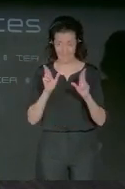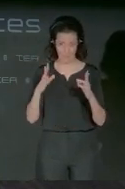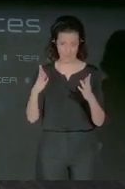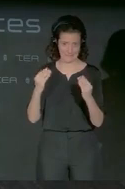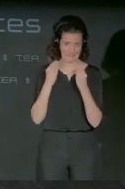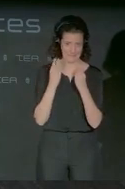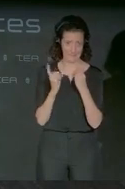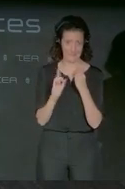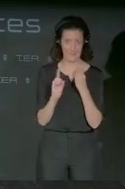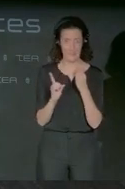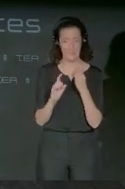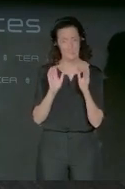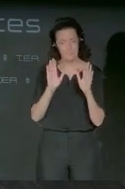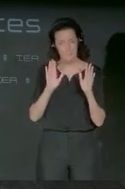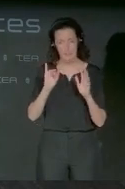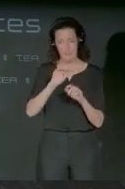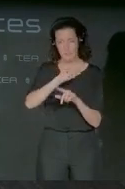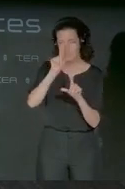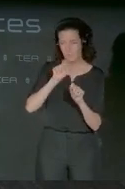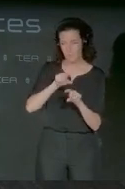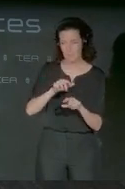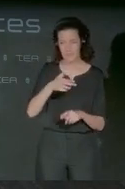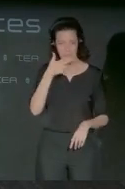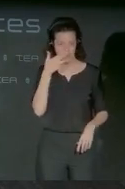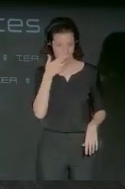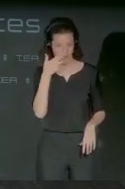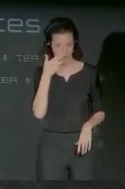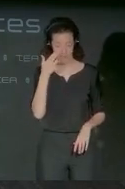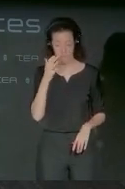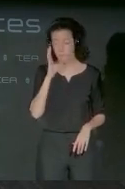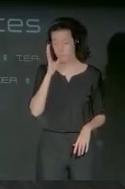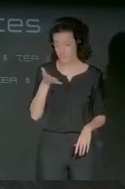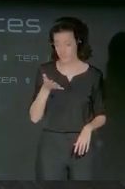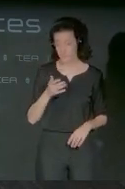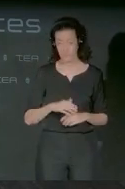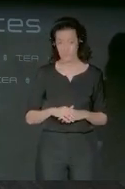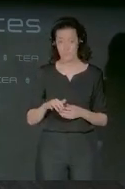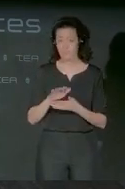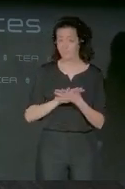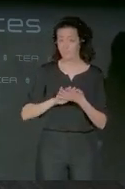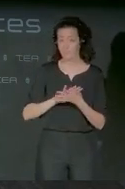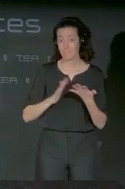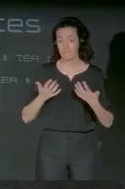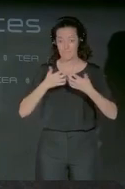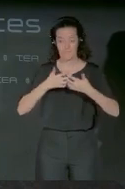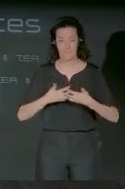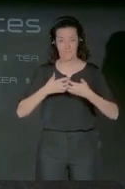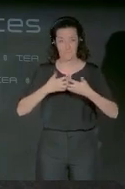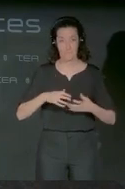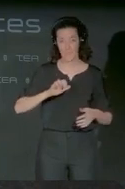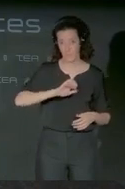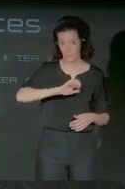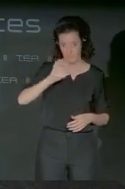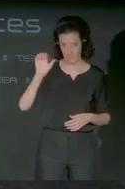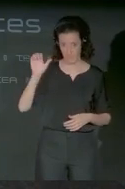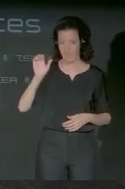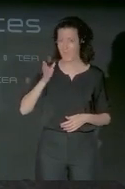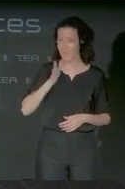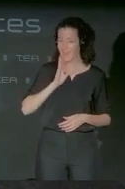una pregunta que me parece interesante porque hablamos de industria europea. Comentabas antes,